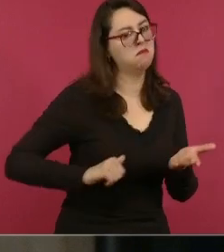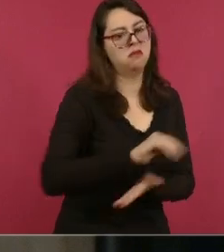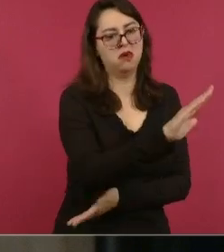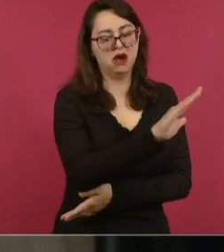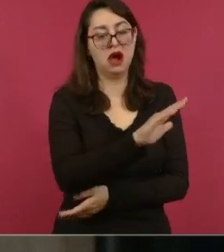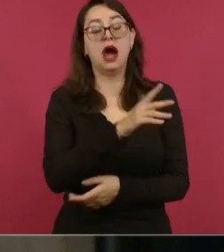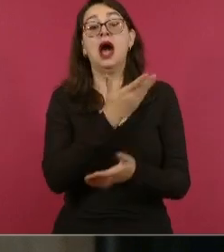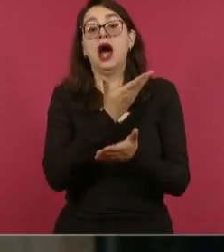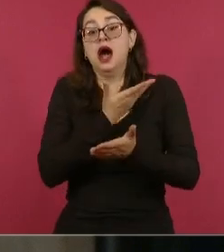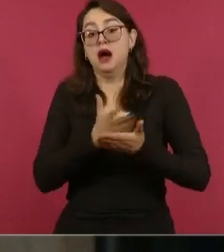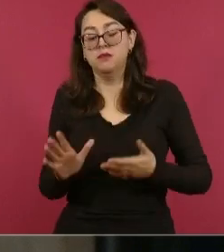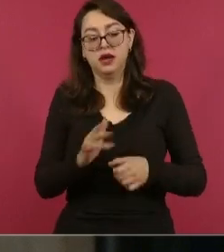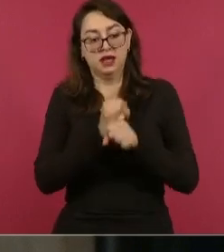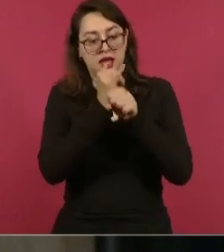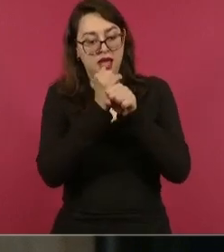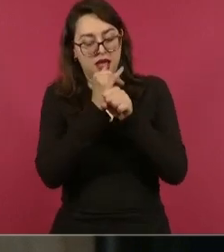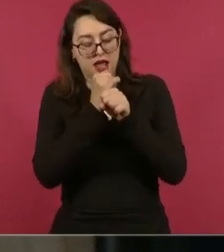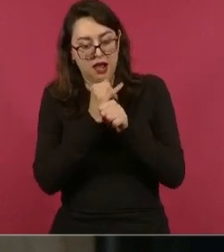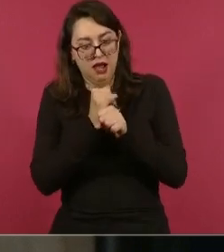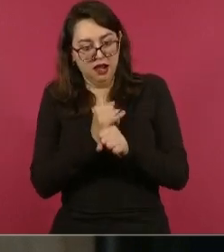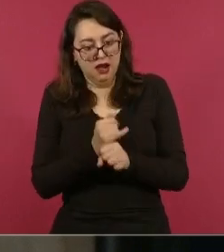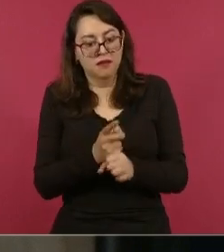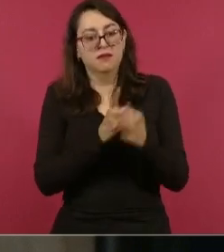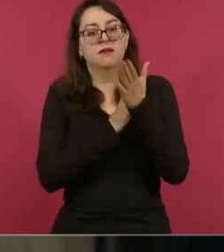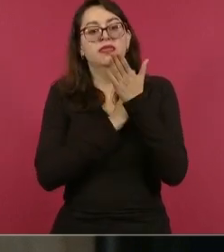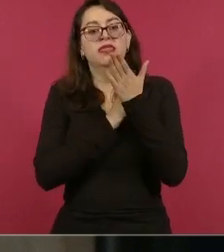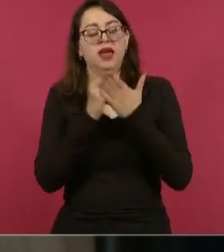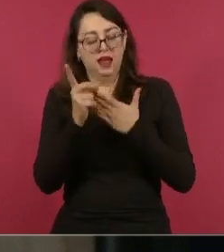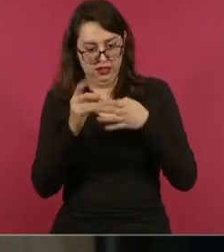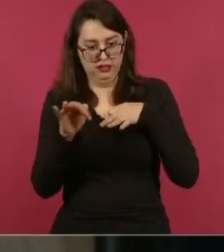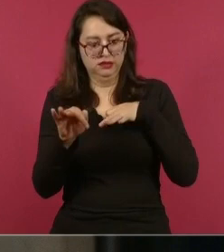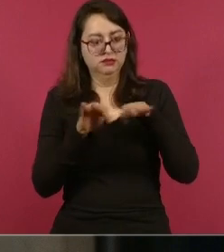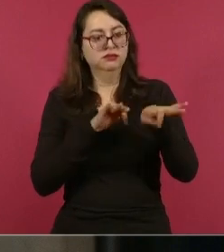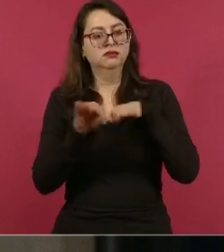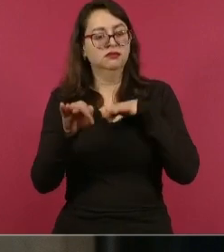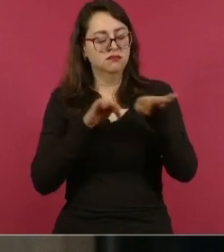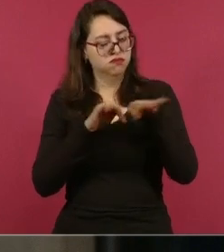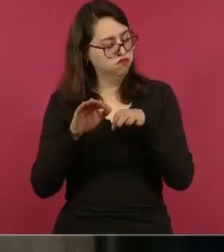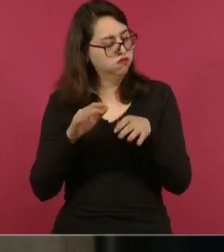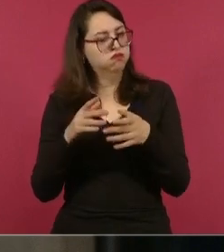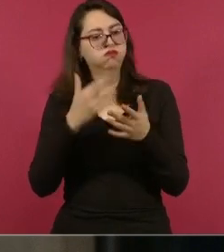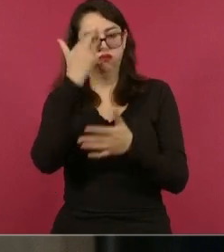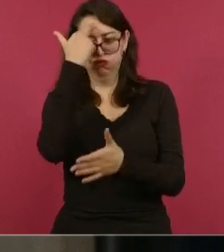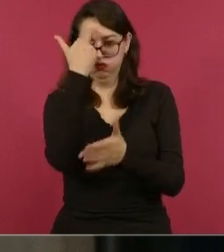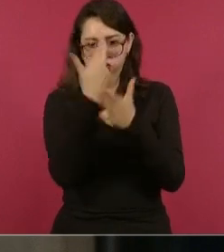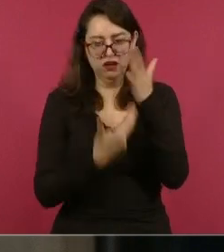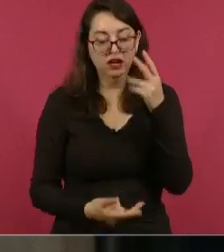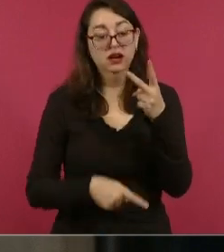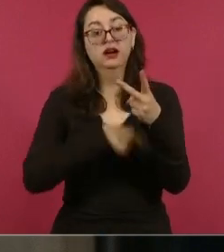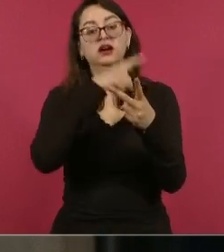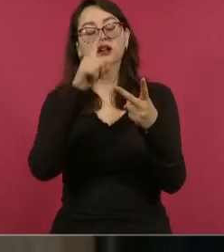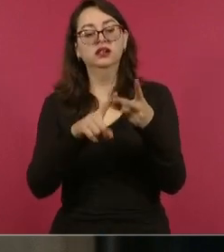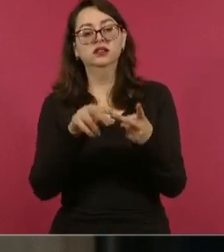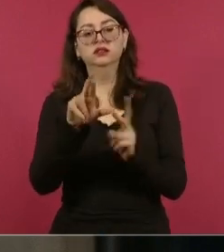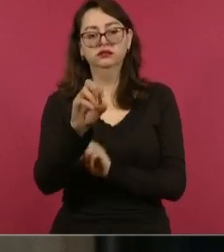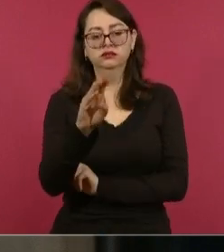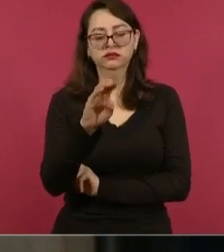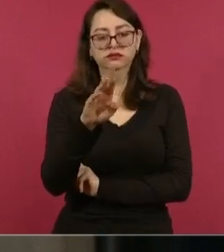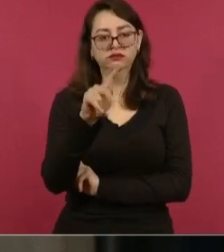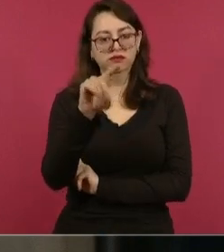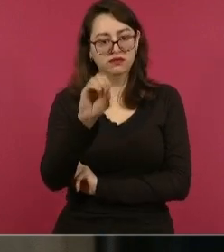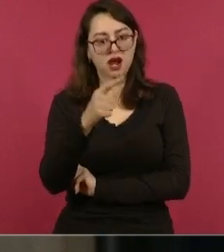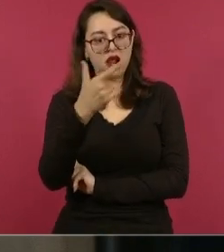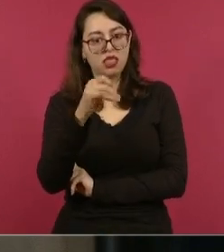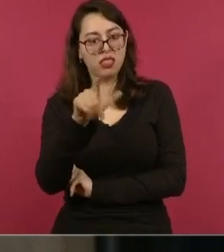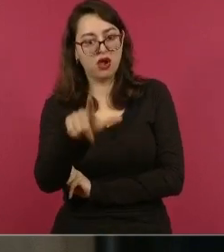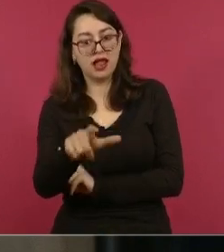de investigación por violar los derechos de los trabajadores. Y también está Roberto Gil Suart, quien tiene